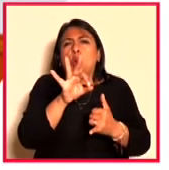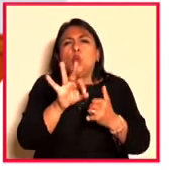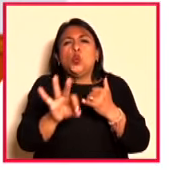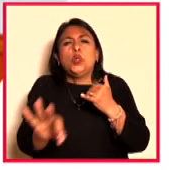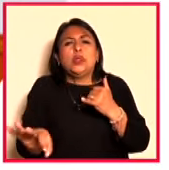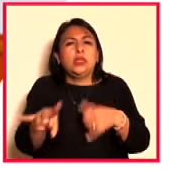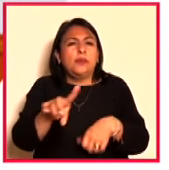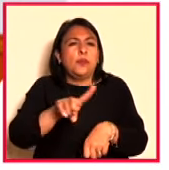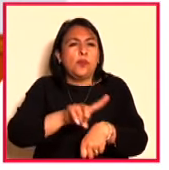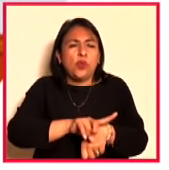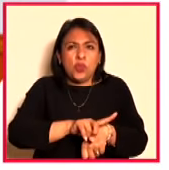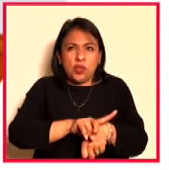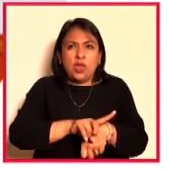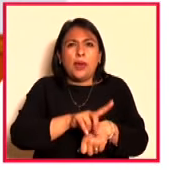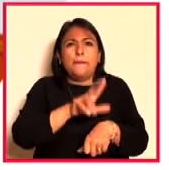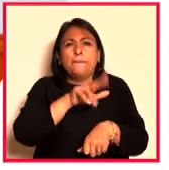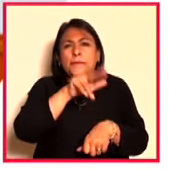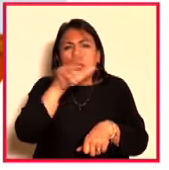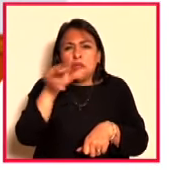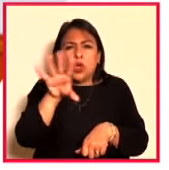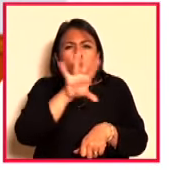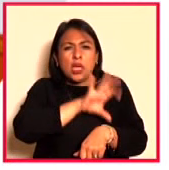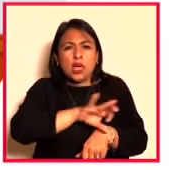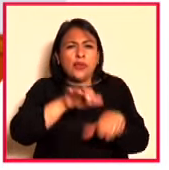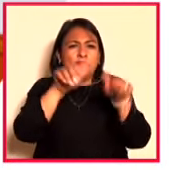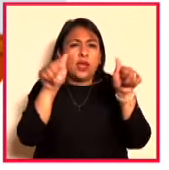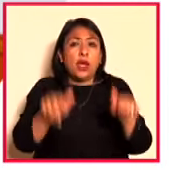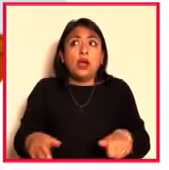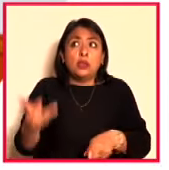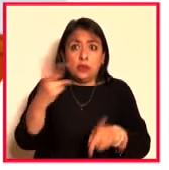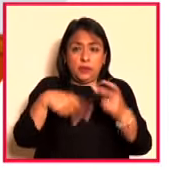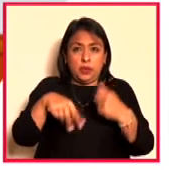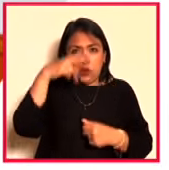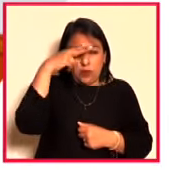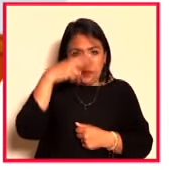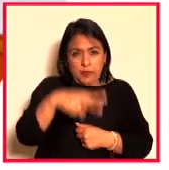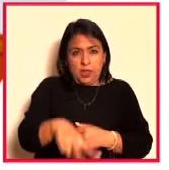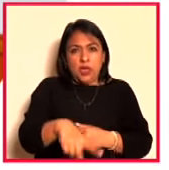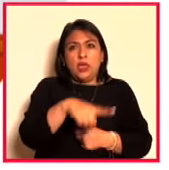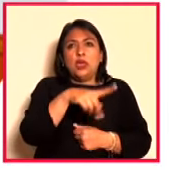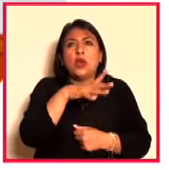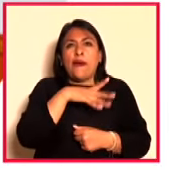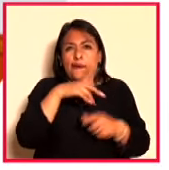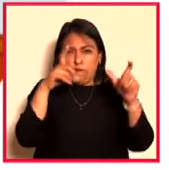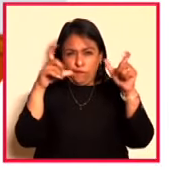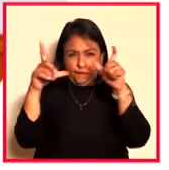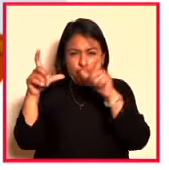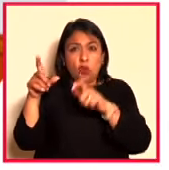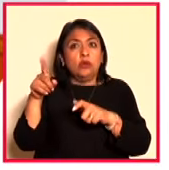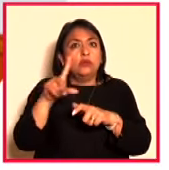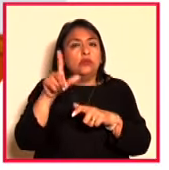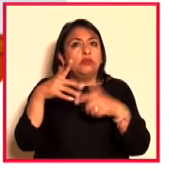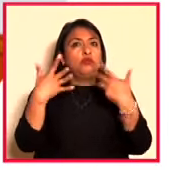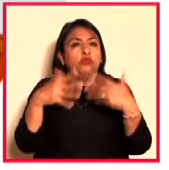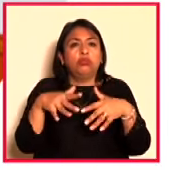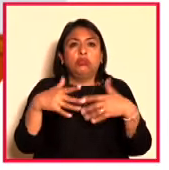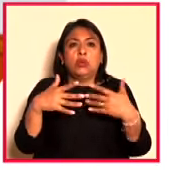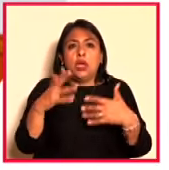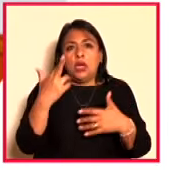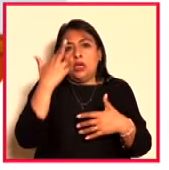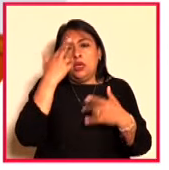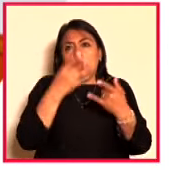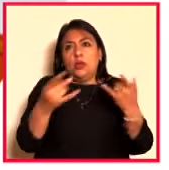días? Pintor, amante del arte, estuvo en México, le hizo Fernando Cedés una sesión fotográfica que se volvió histórica, fue al